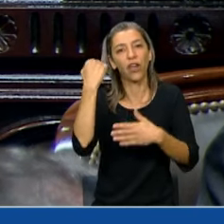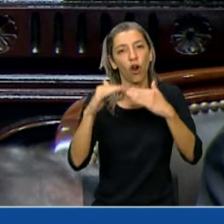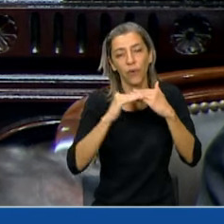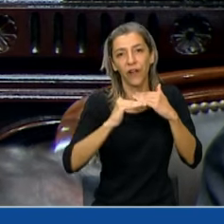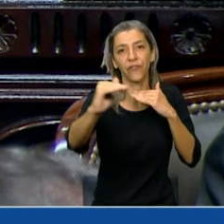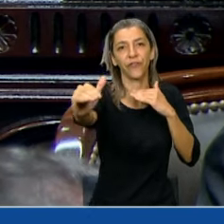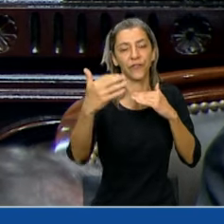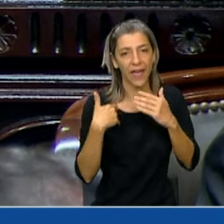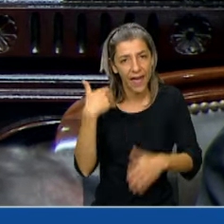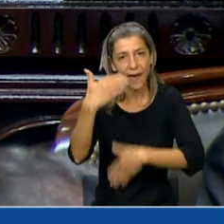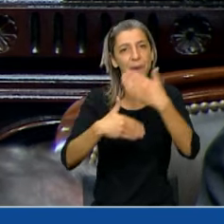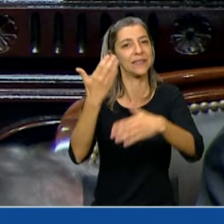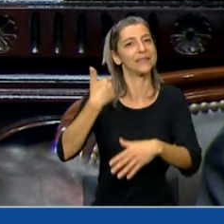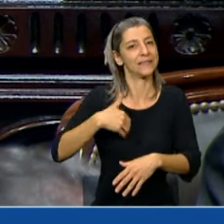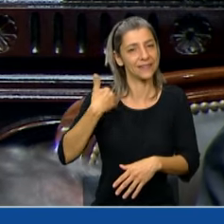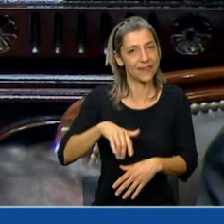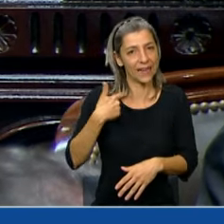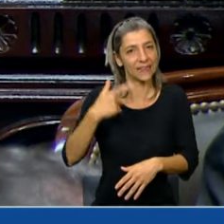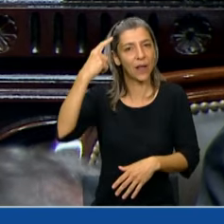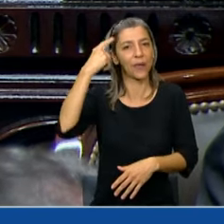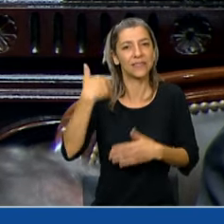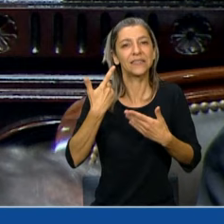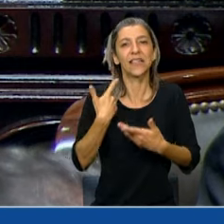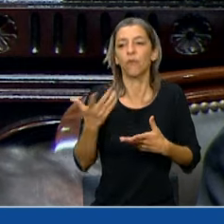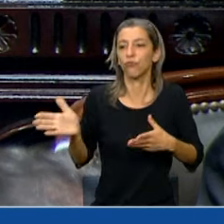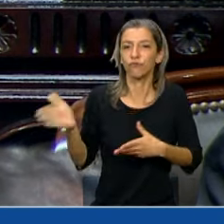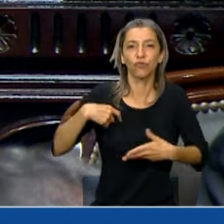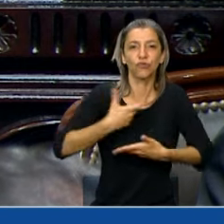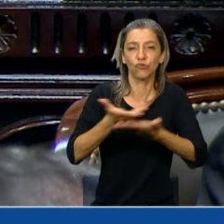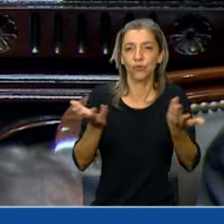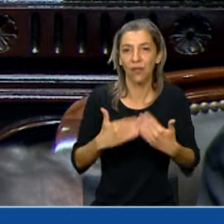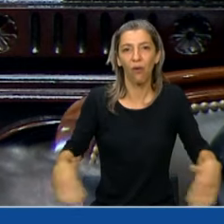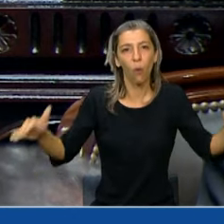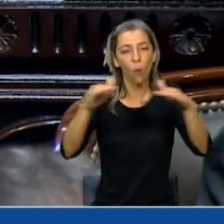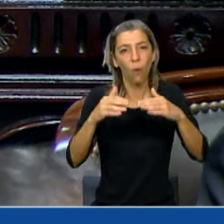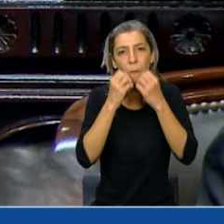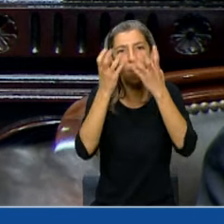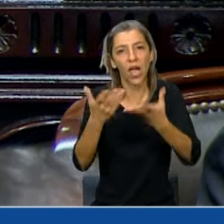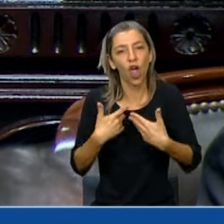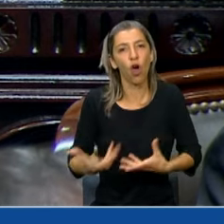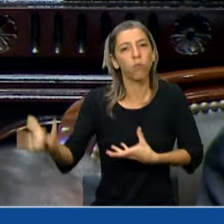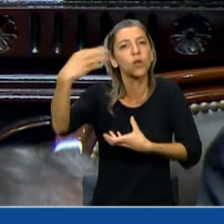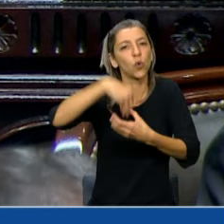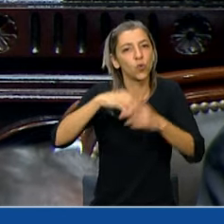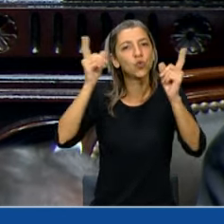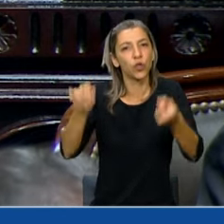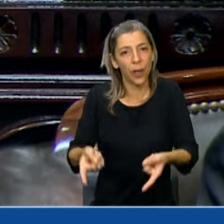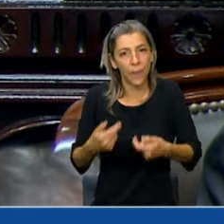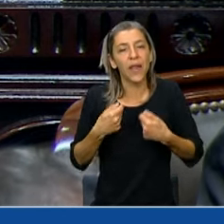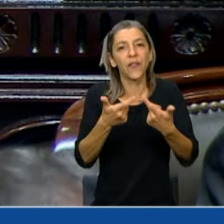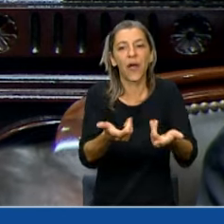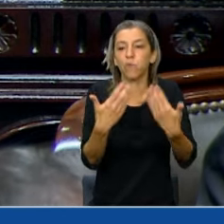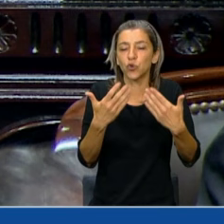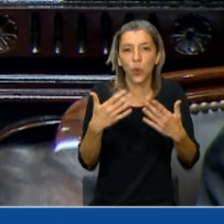del desarrollo de la Argentina de una prosperidad inclusiva dejar que otros países lideren la creación de conocimiento nos